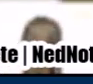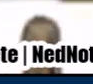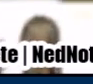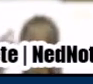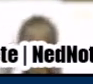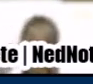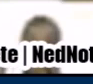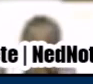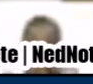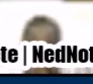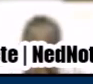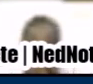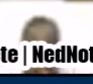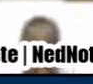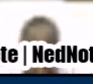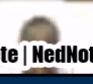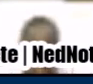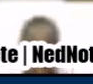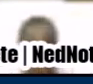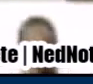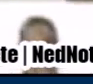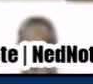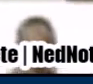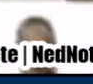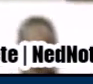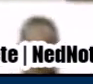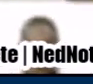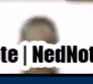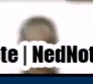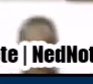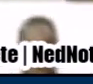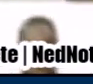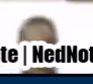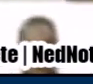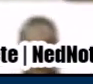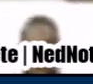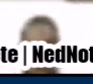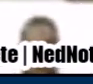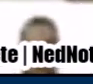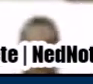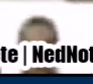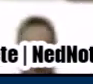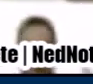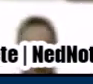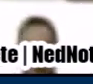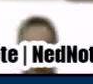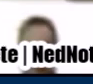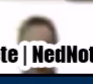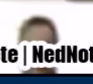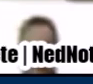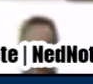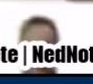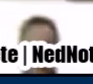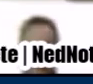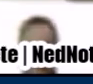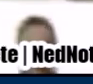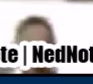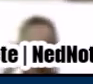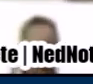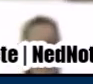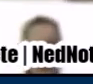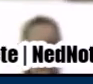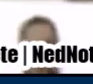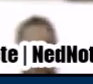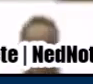tesis dicotómicas, a que no es responsable en este momento en Venezuela querer hacerse de una parte o